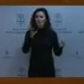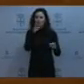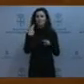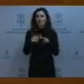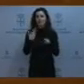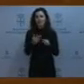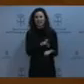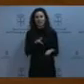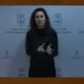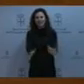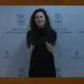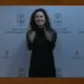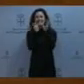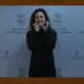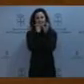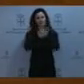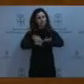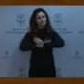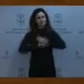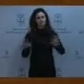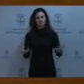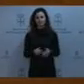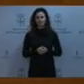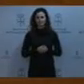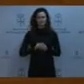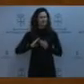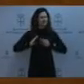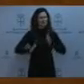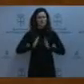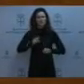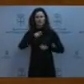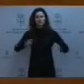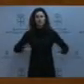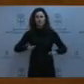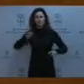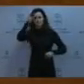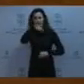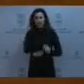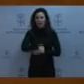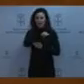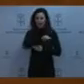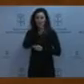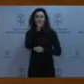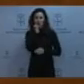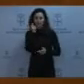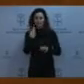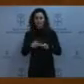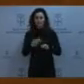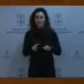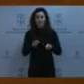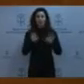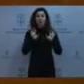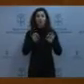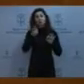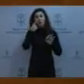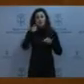política nefasta, una política que han perjudicado a los ganaderos, una política nefasta. Y le voy a poner con gafas